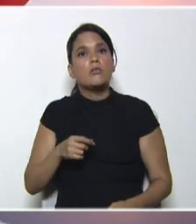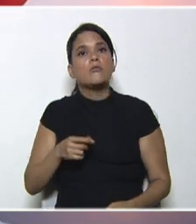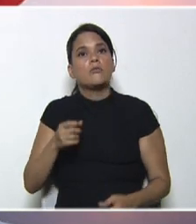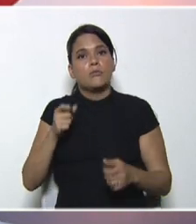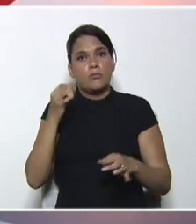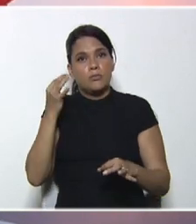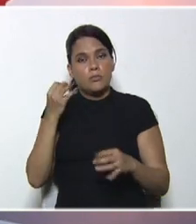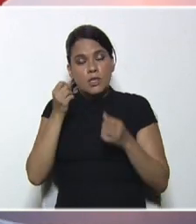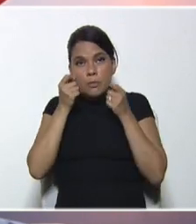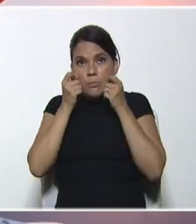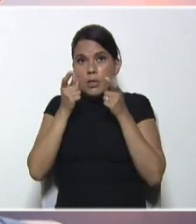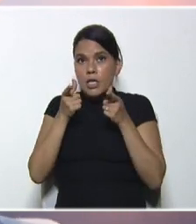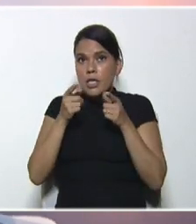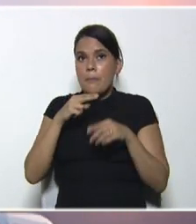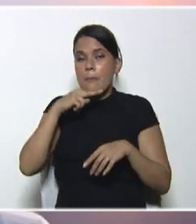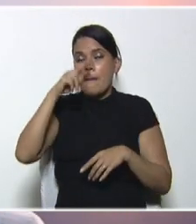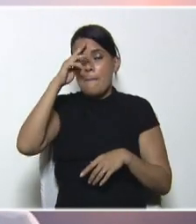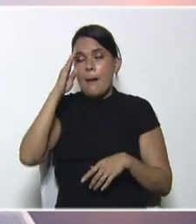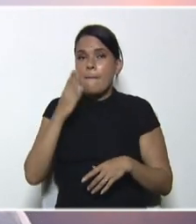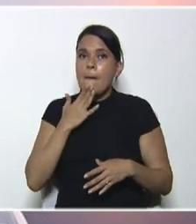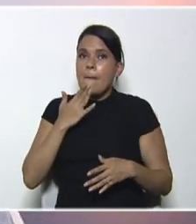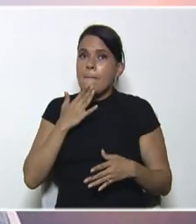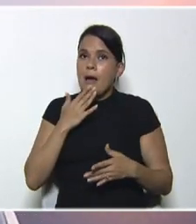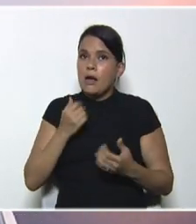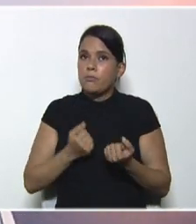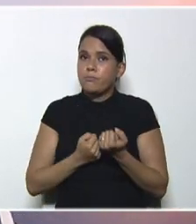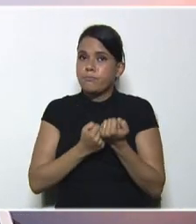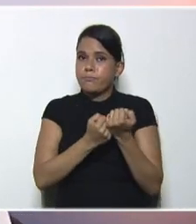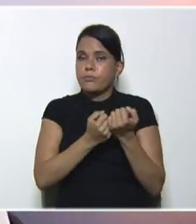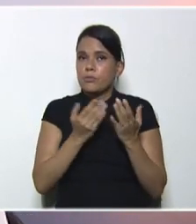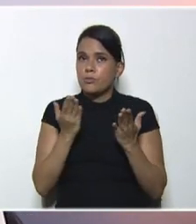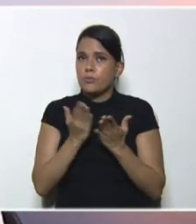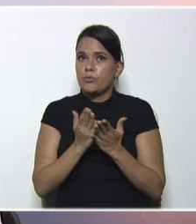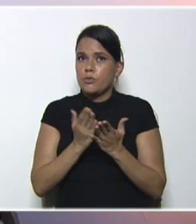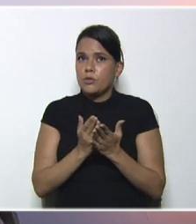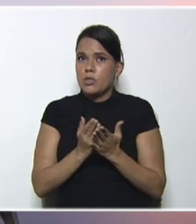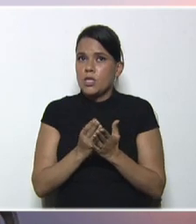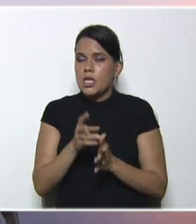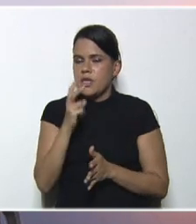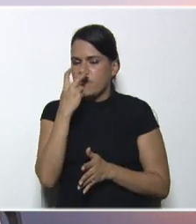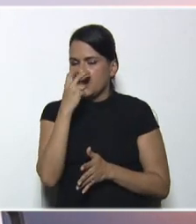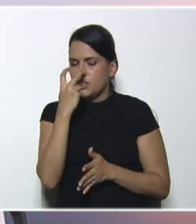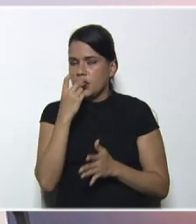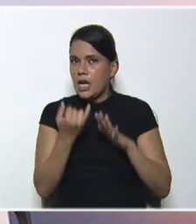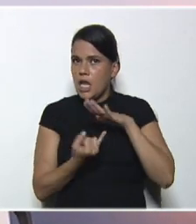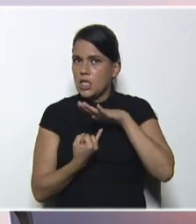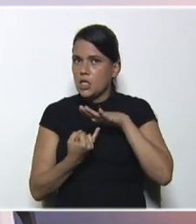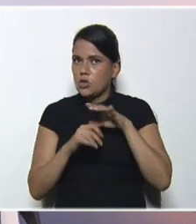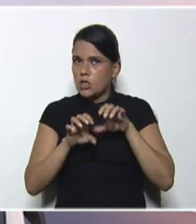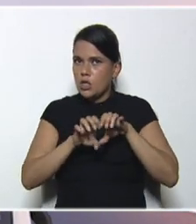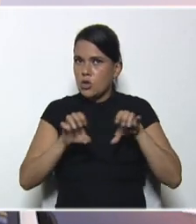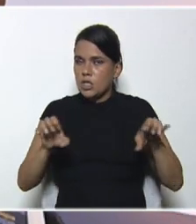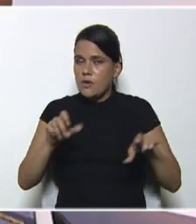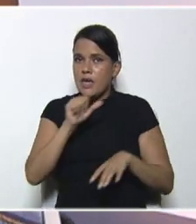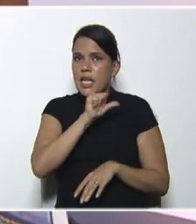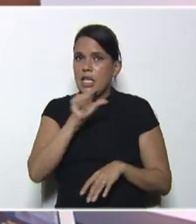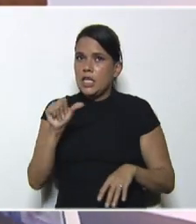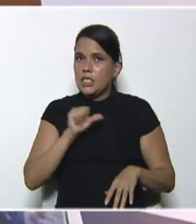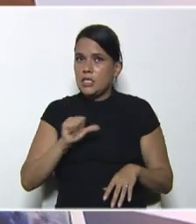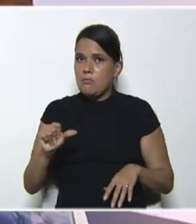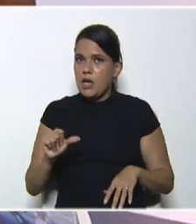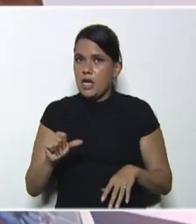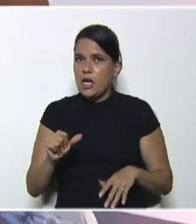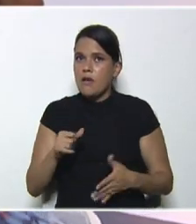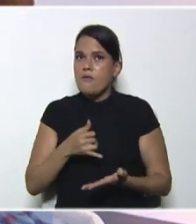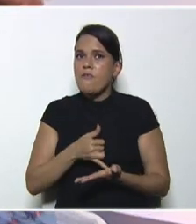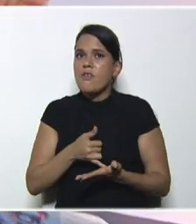Papá y mamá, por favor, orientar a sus representados y representadas y visitar las instituciones educativas en esa semana flexible para,